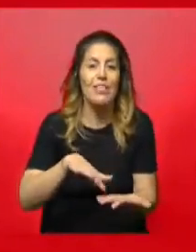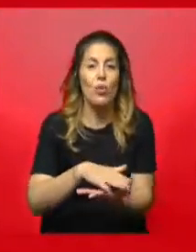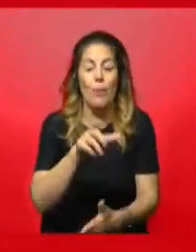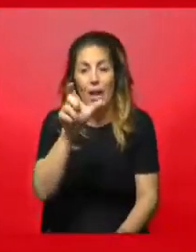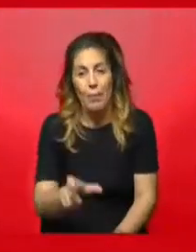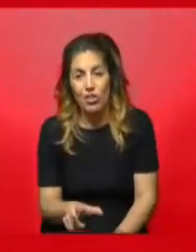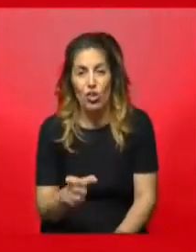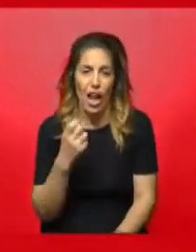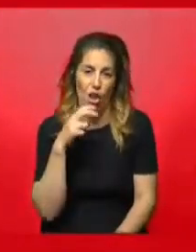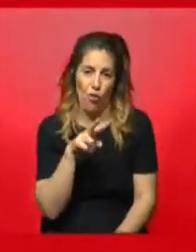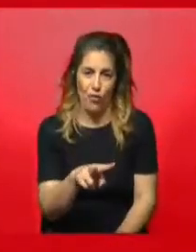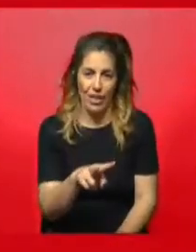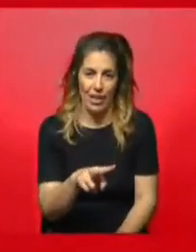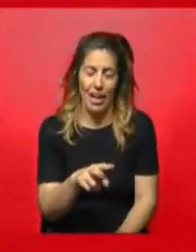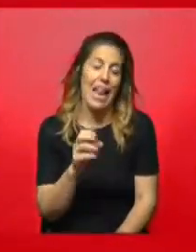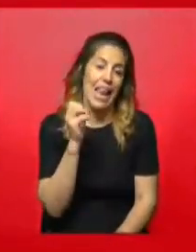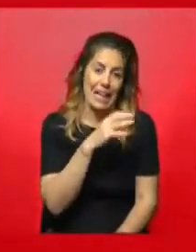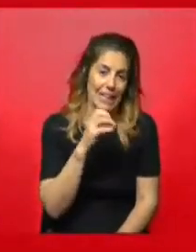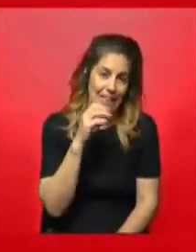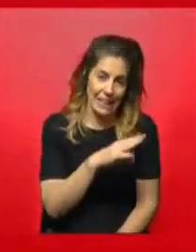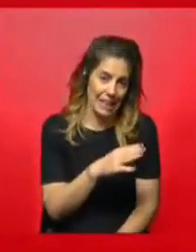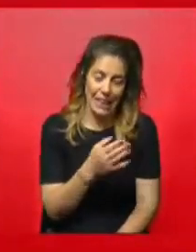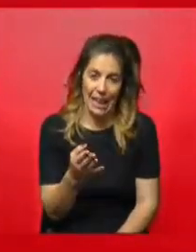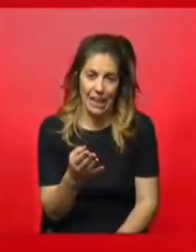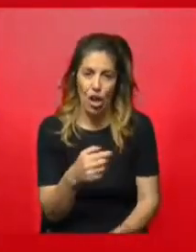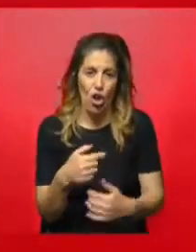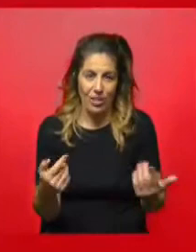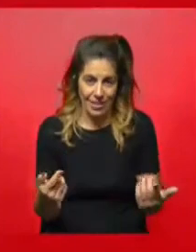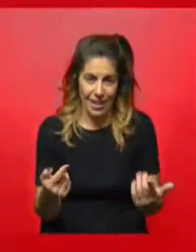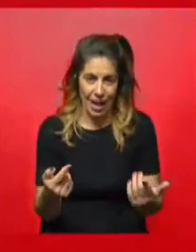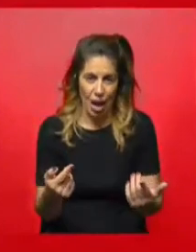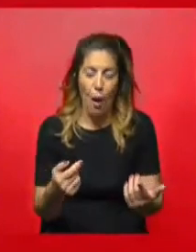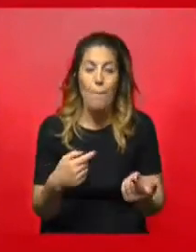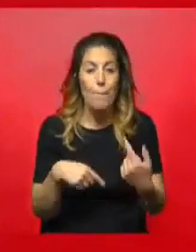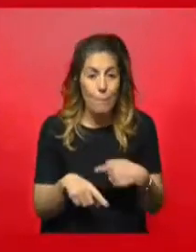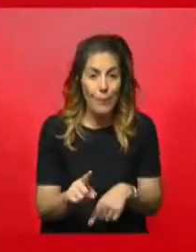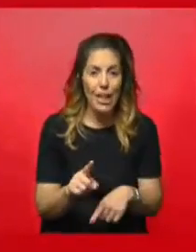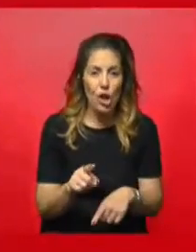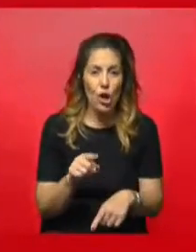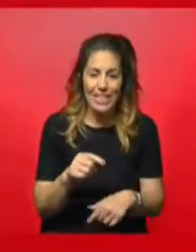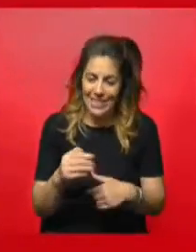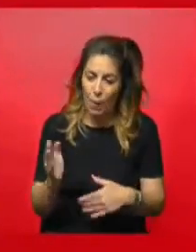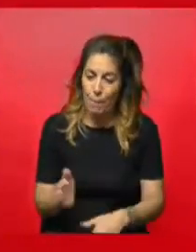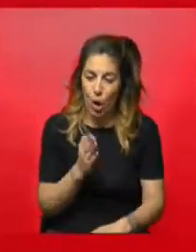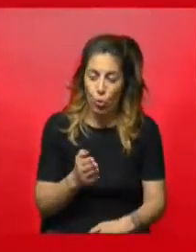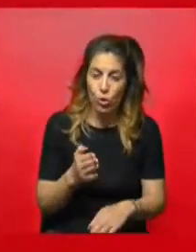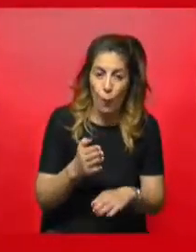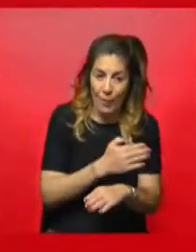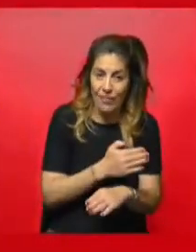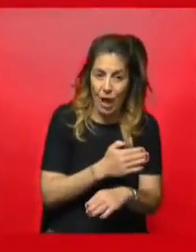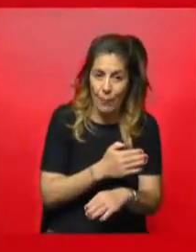aprecia y sí que se la la critique la lo que sea pero ese producto previamente